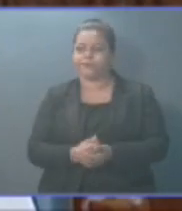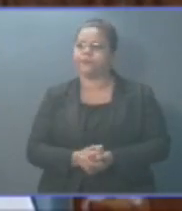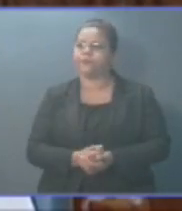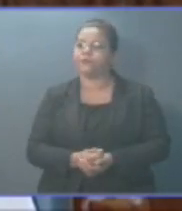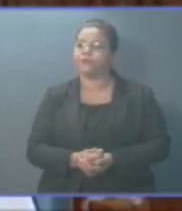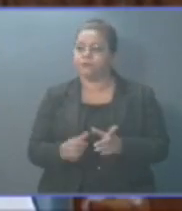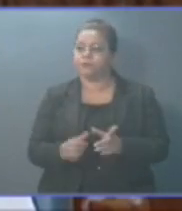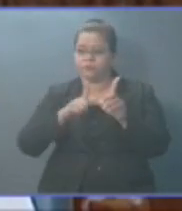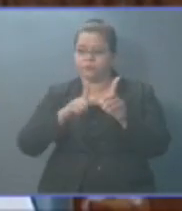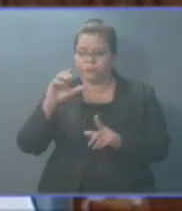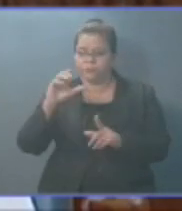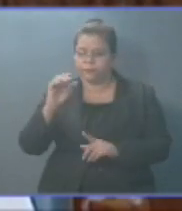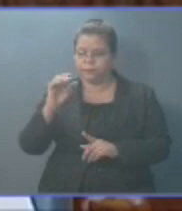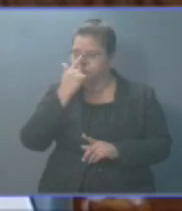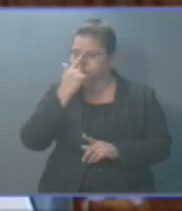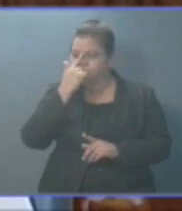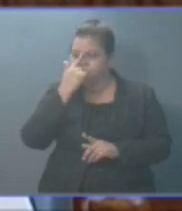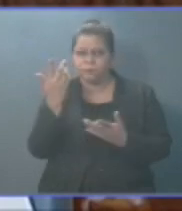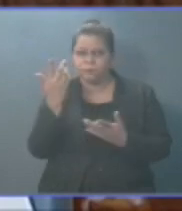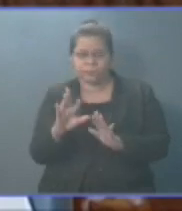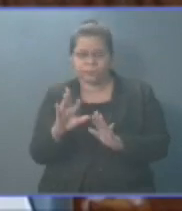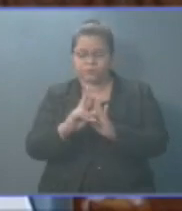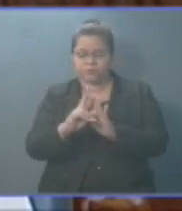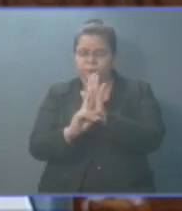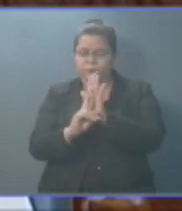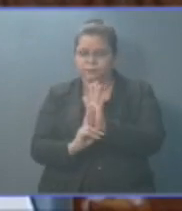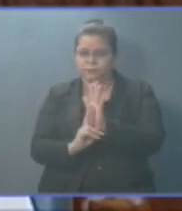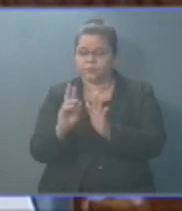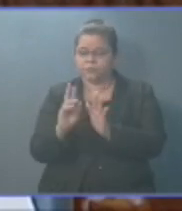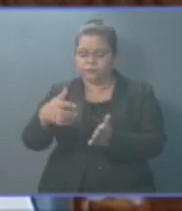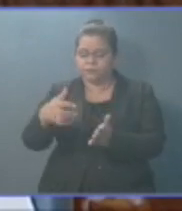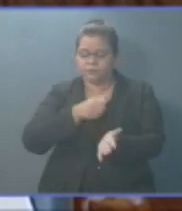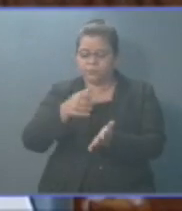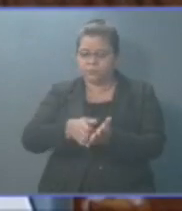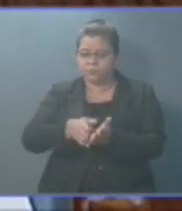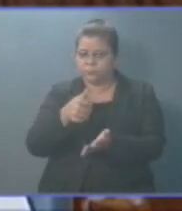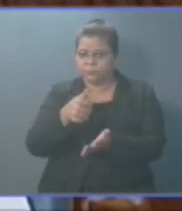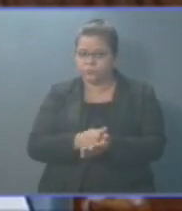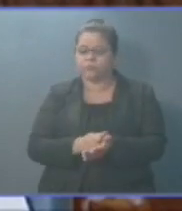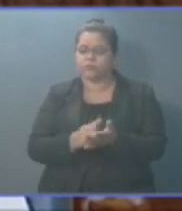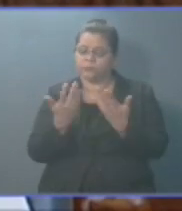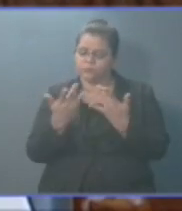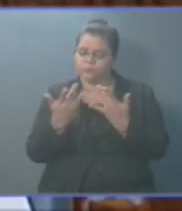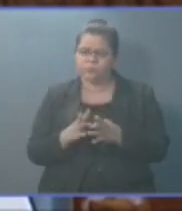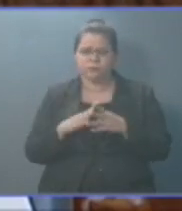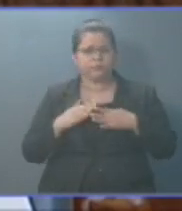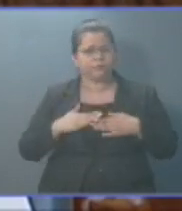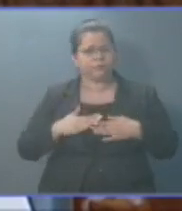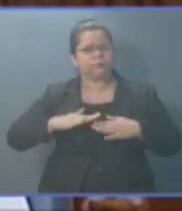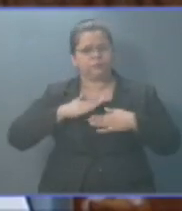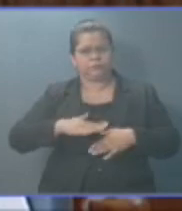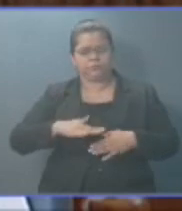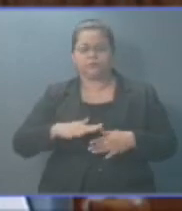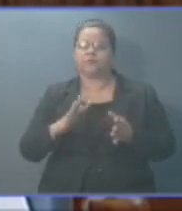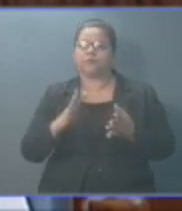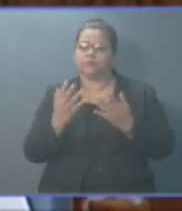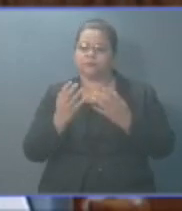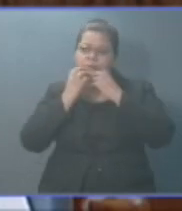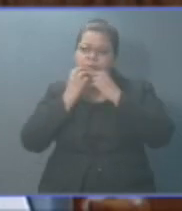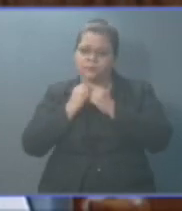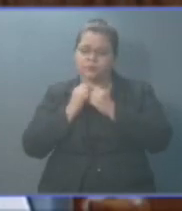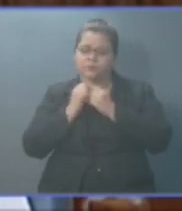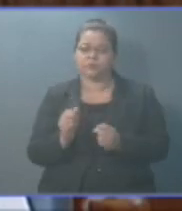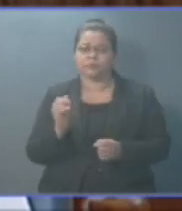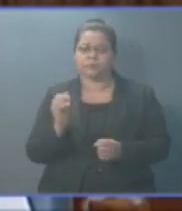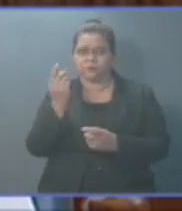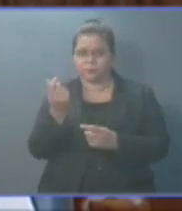Que se haya relajado la regla fiscal existente, Ley de Responsabilidad Fiscal para la sostenibilidad de las